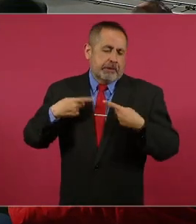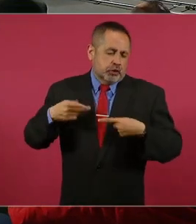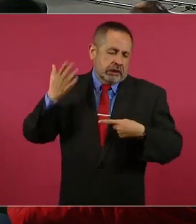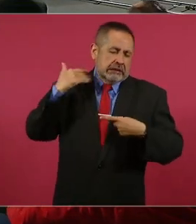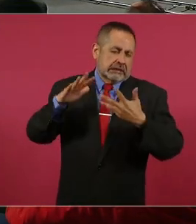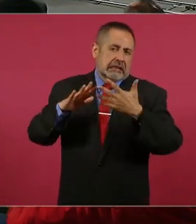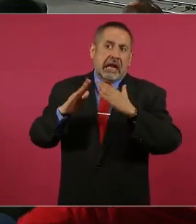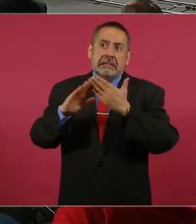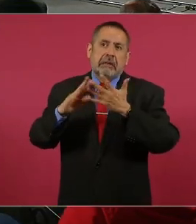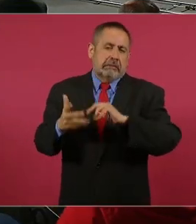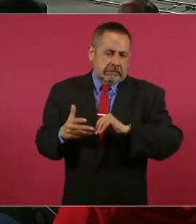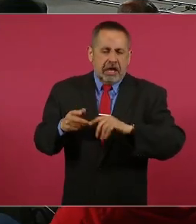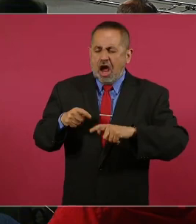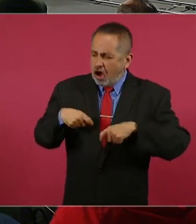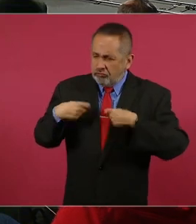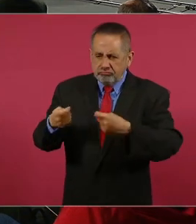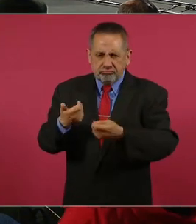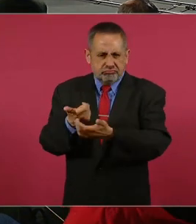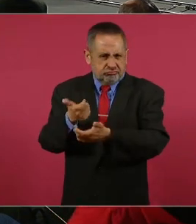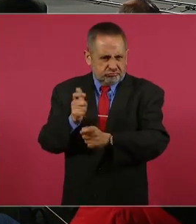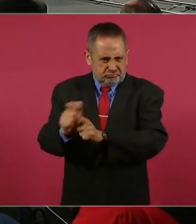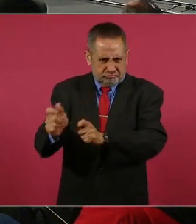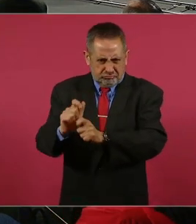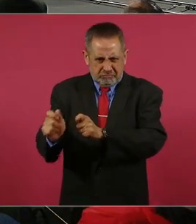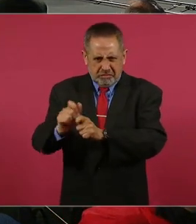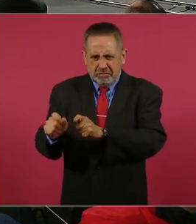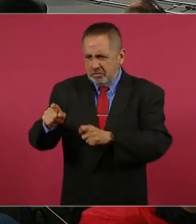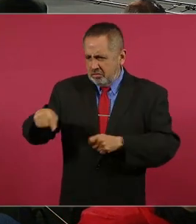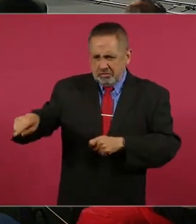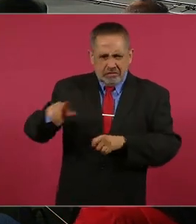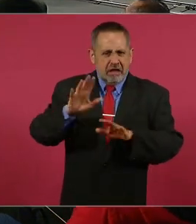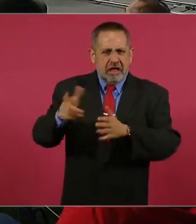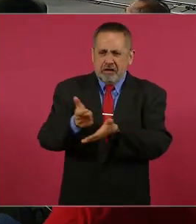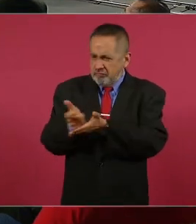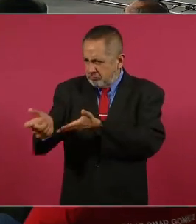damnificados que han recibido sus apoyos para vivienda?